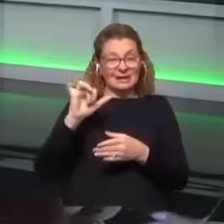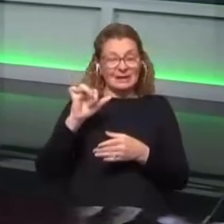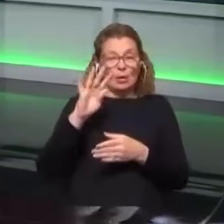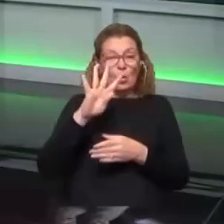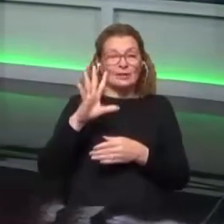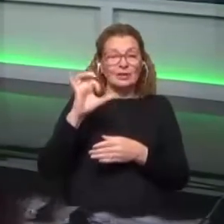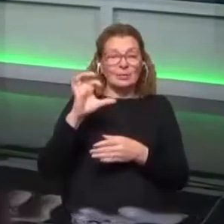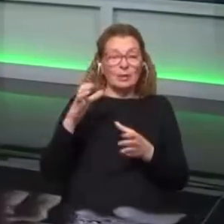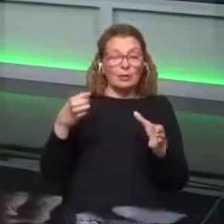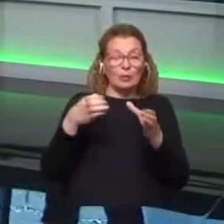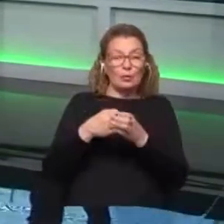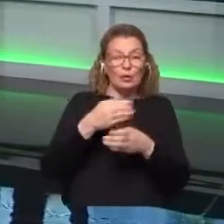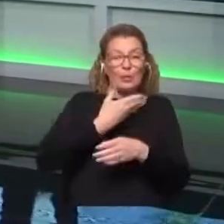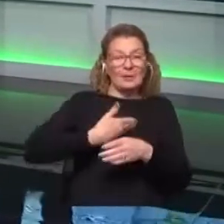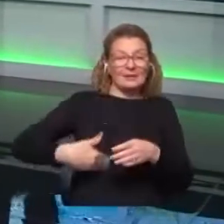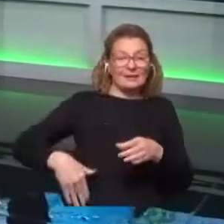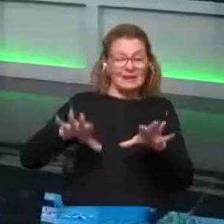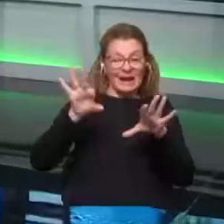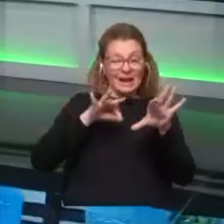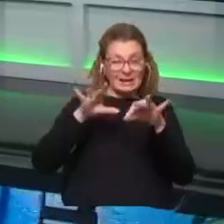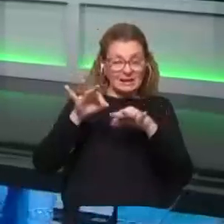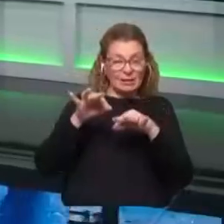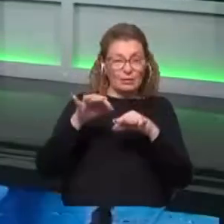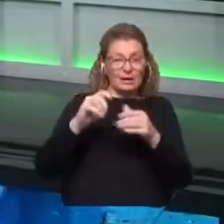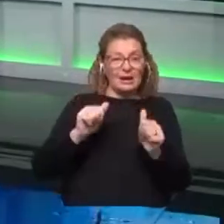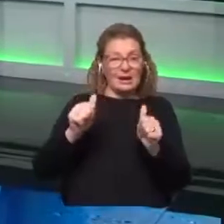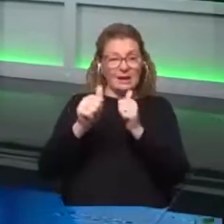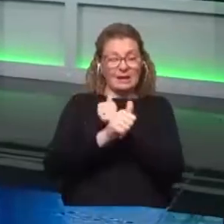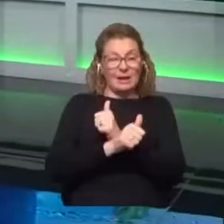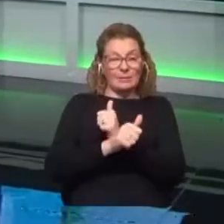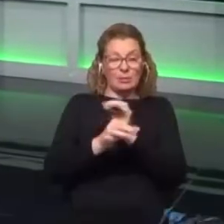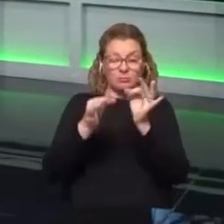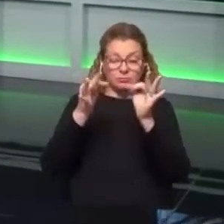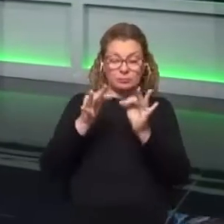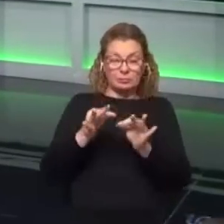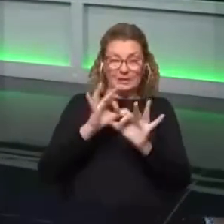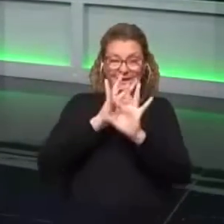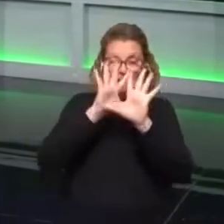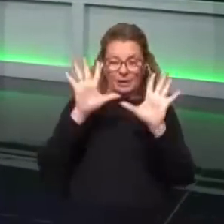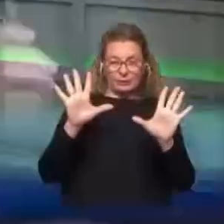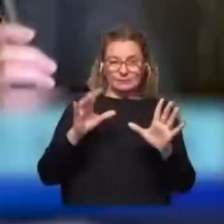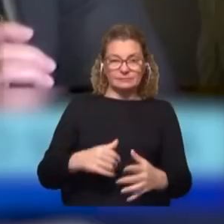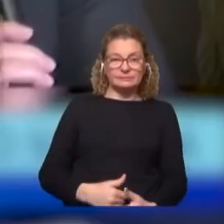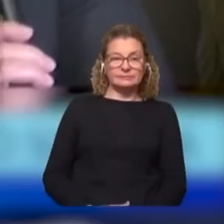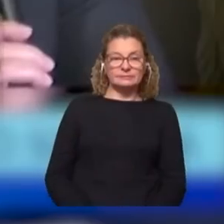se va a reunir con los presidentes electos y que la transición va a ser ordenada y transparente